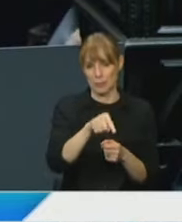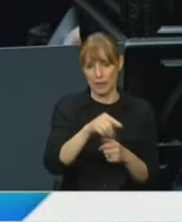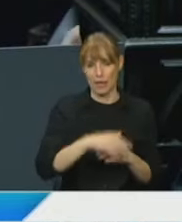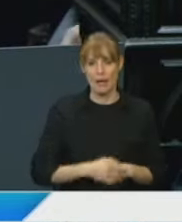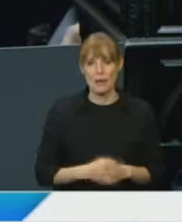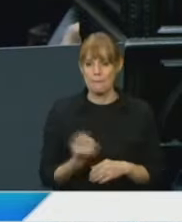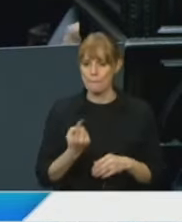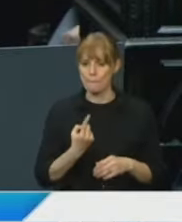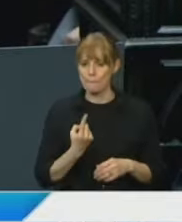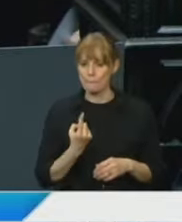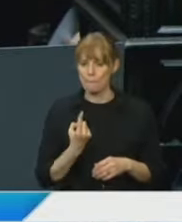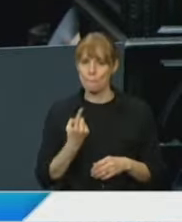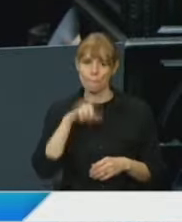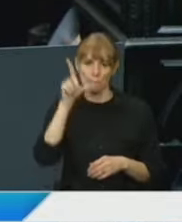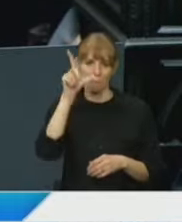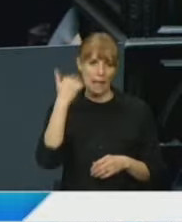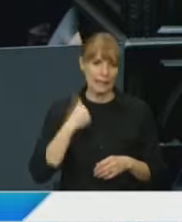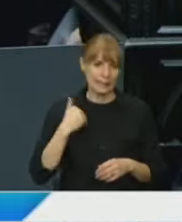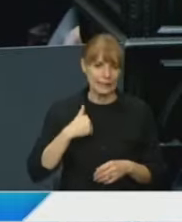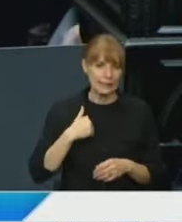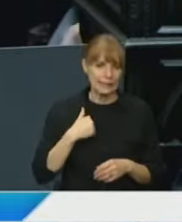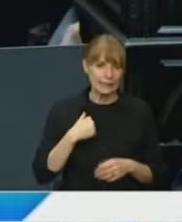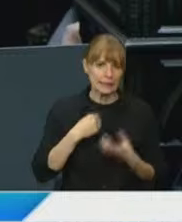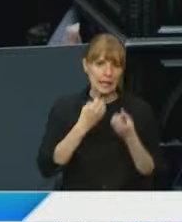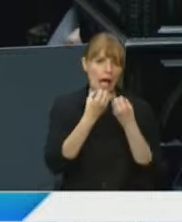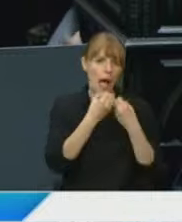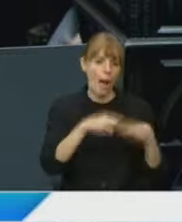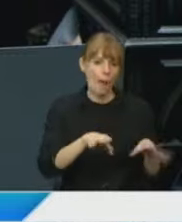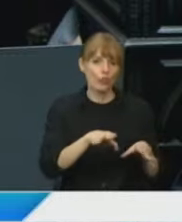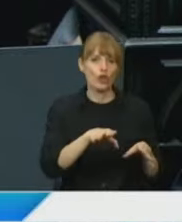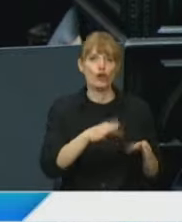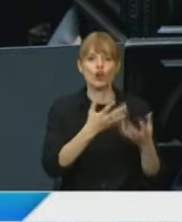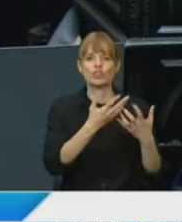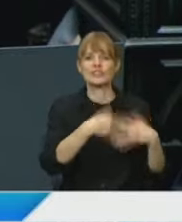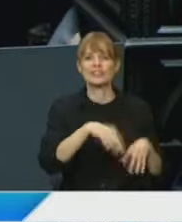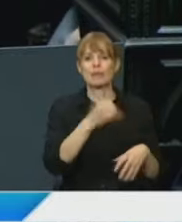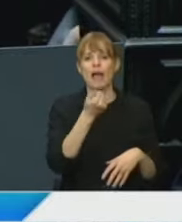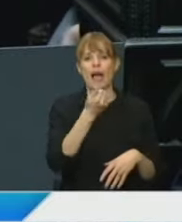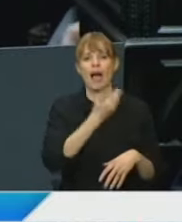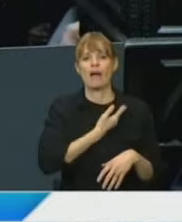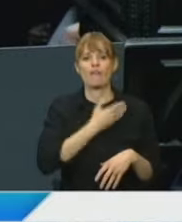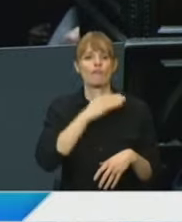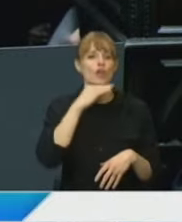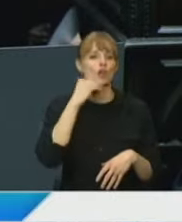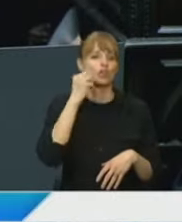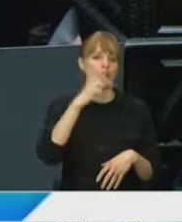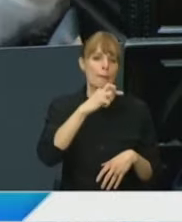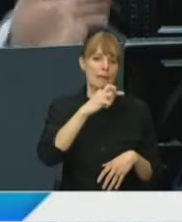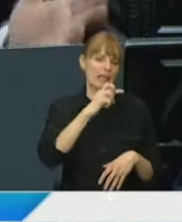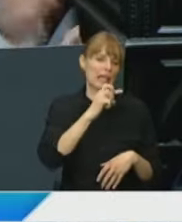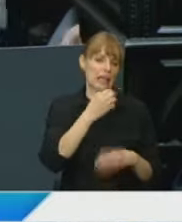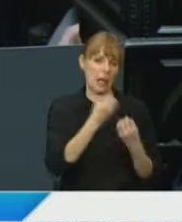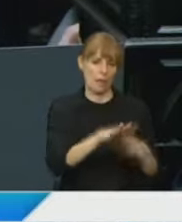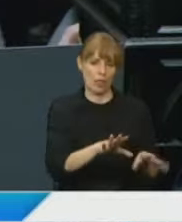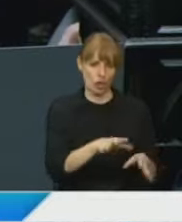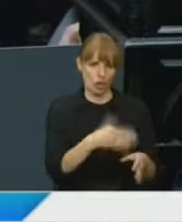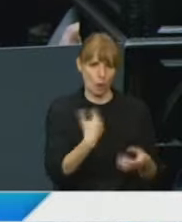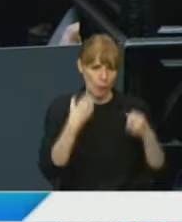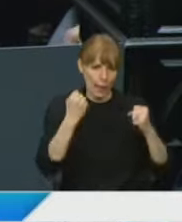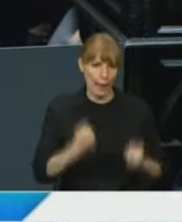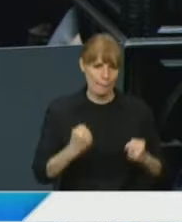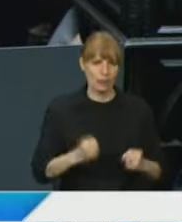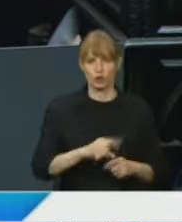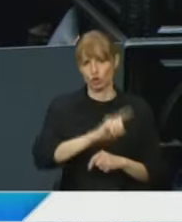la gente estuviera pasando hambre, se estaría muriendo en las calles, sí, como una forma de mostrarlo lisa y llanamente que no le